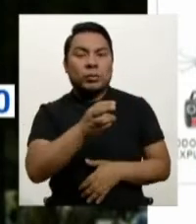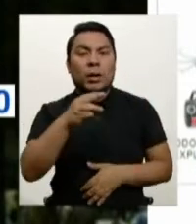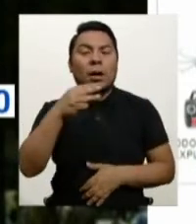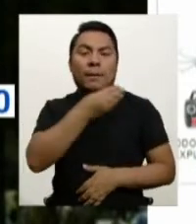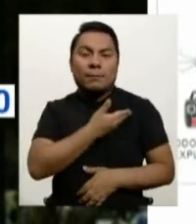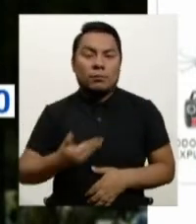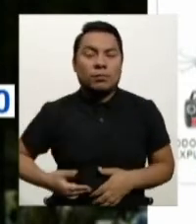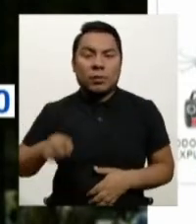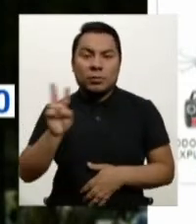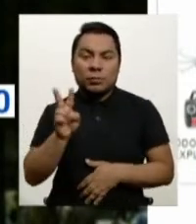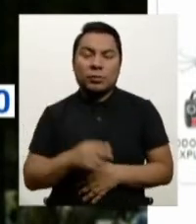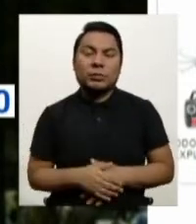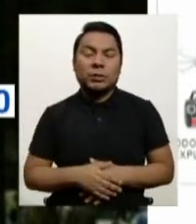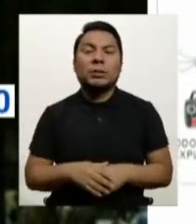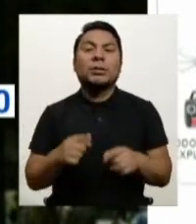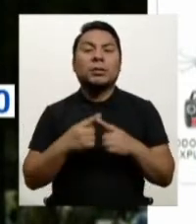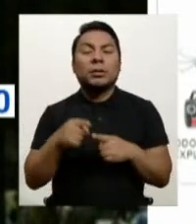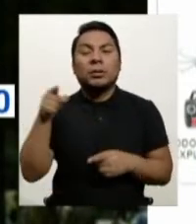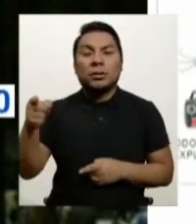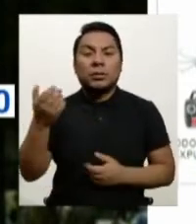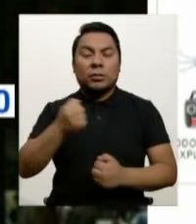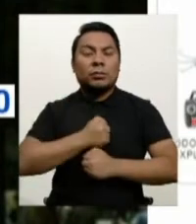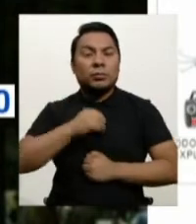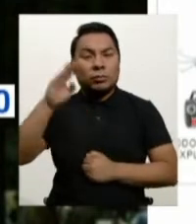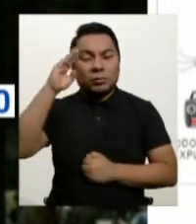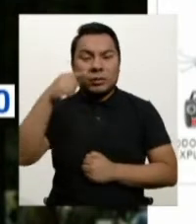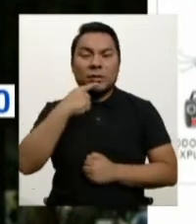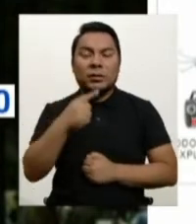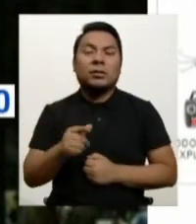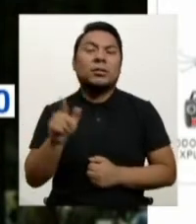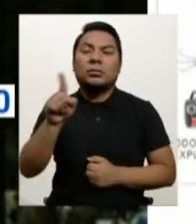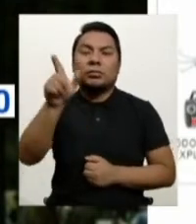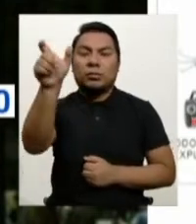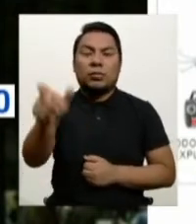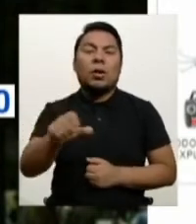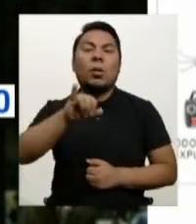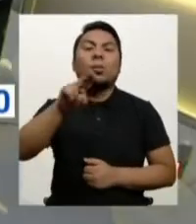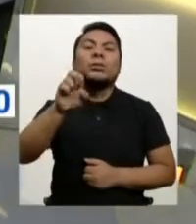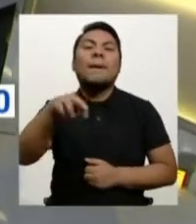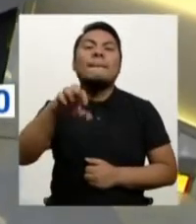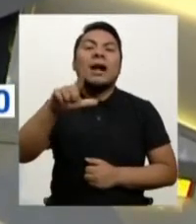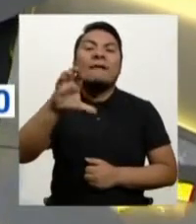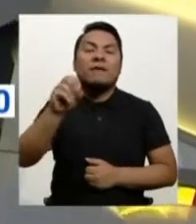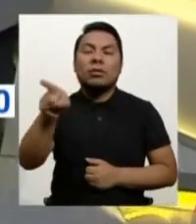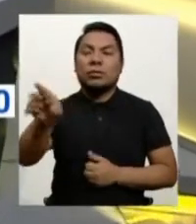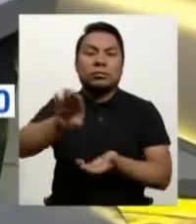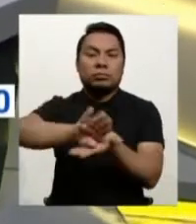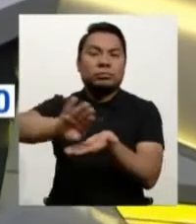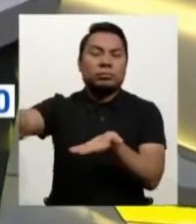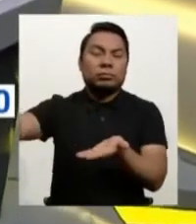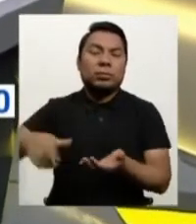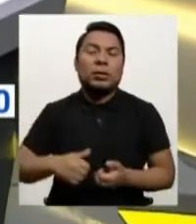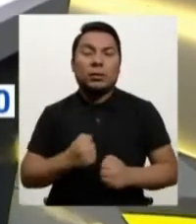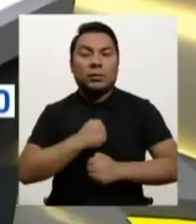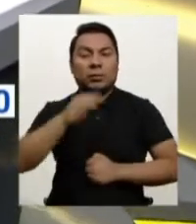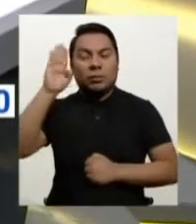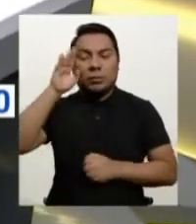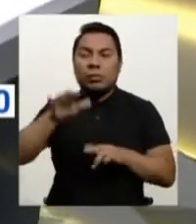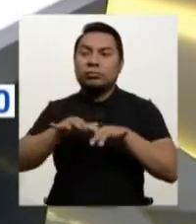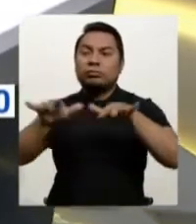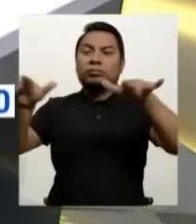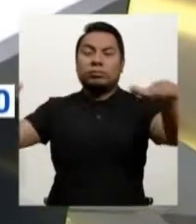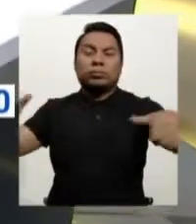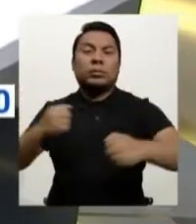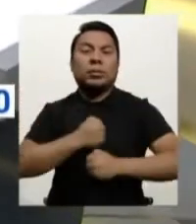un sector de la oposición. La Guardia Nacional Bolivariana reprimió la juramentación de Juan Pablo Huanipa en el Zulia. Los militares dispersaron a los ciudadanos